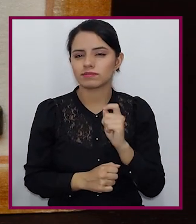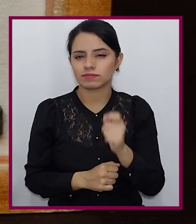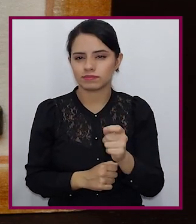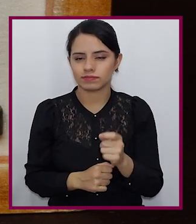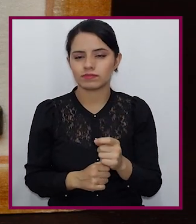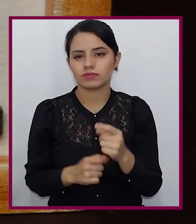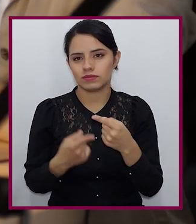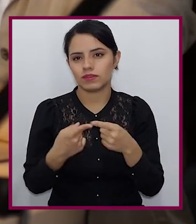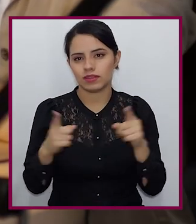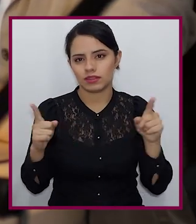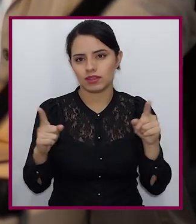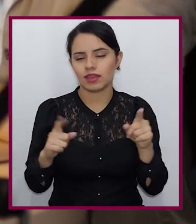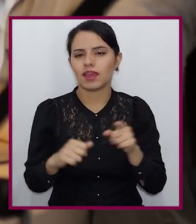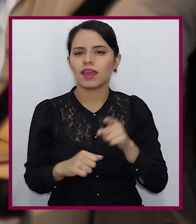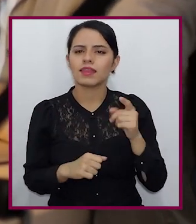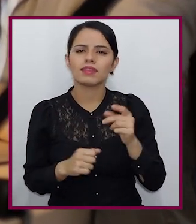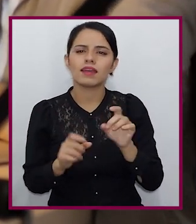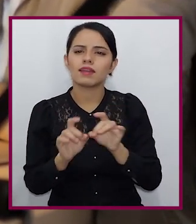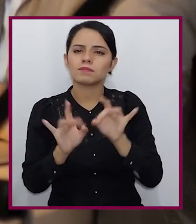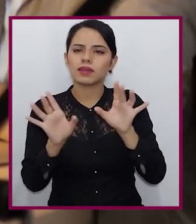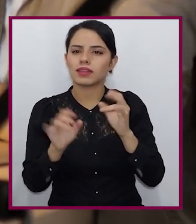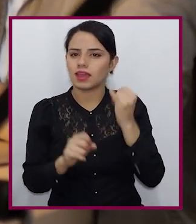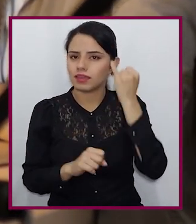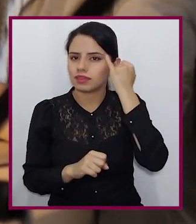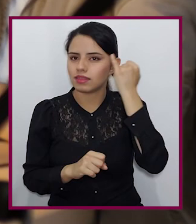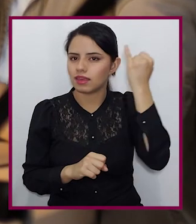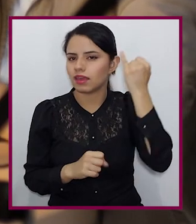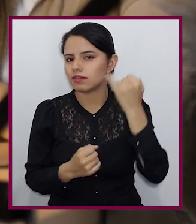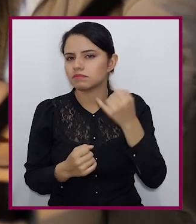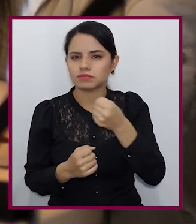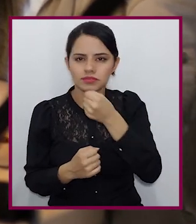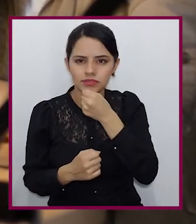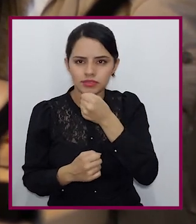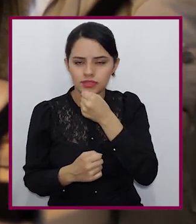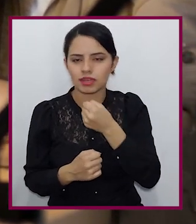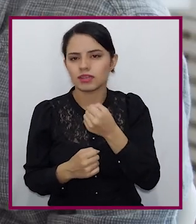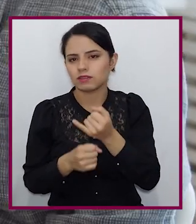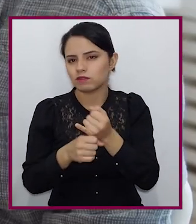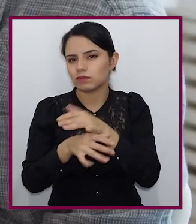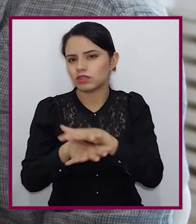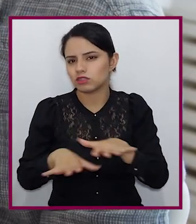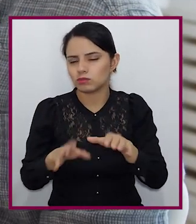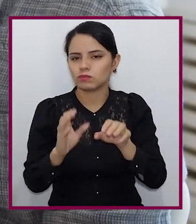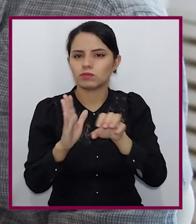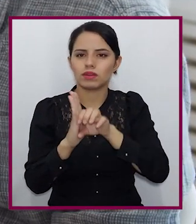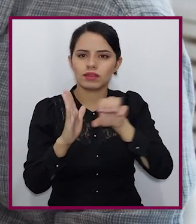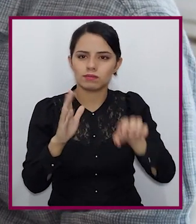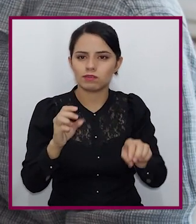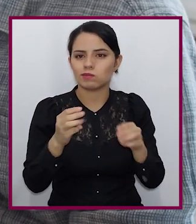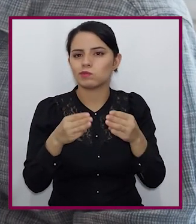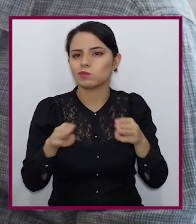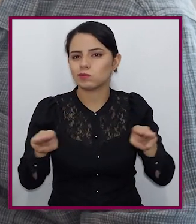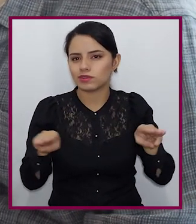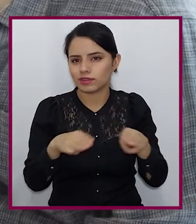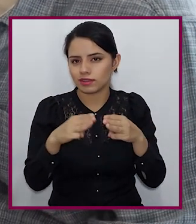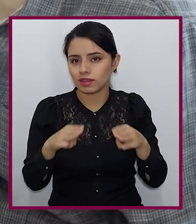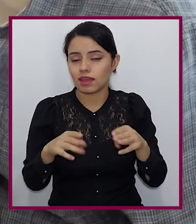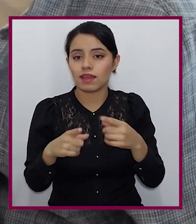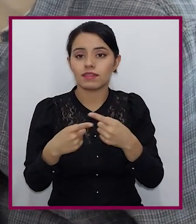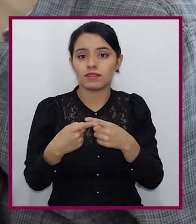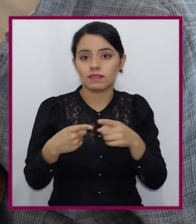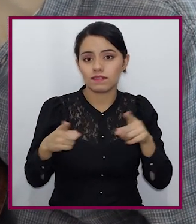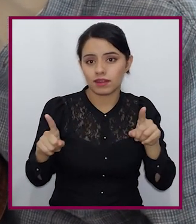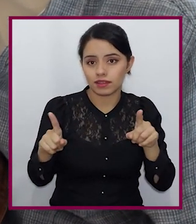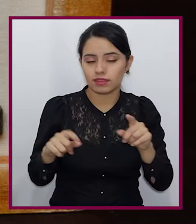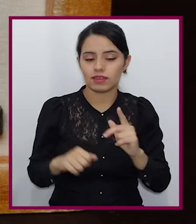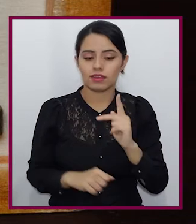por la espontaneidad, está muy recargado en otro tipo de contenidos como la música, pero en un podcast el rey